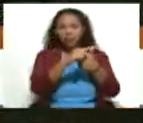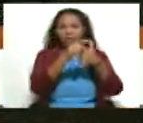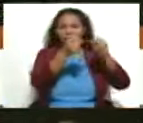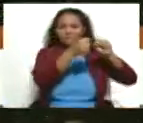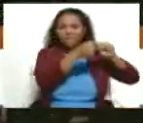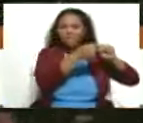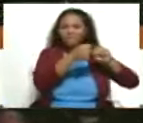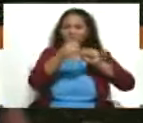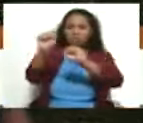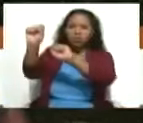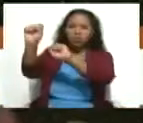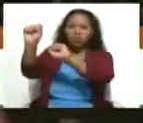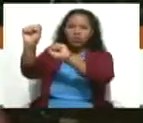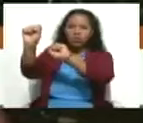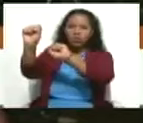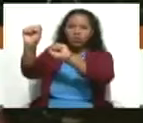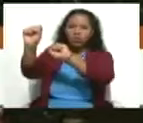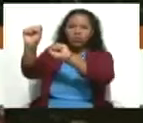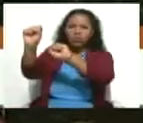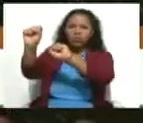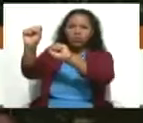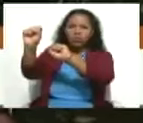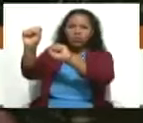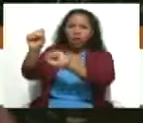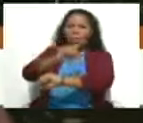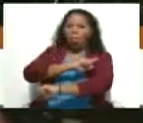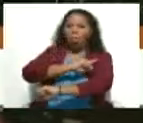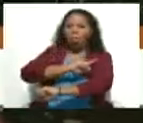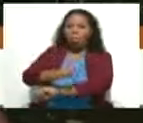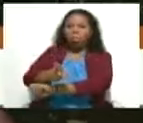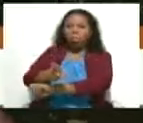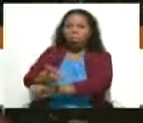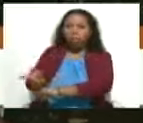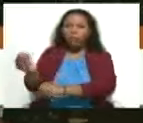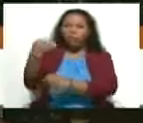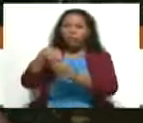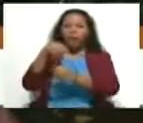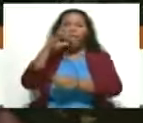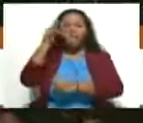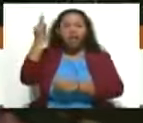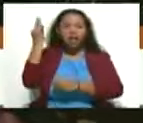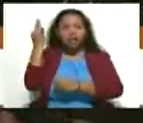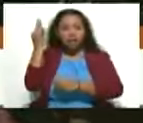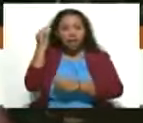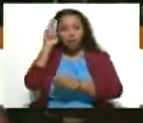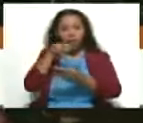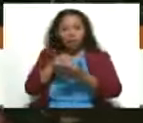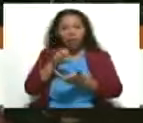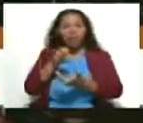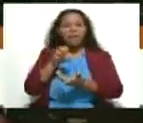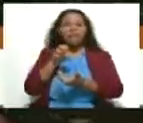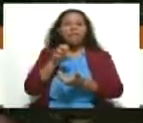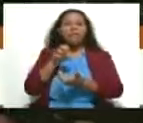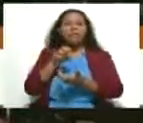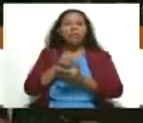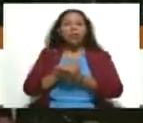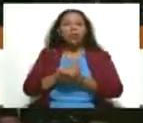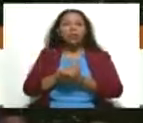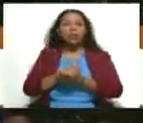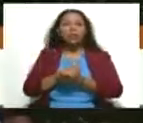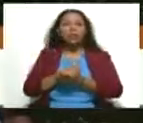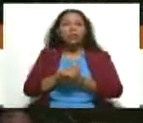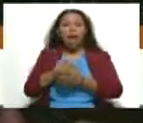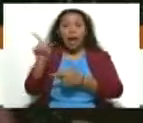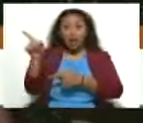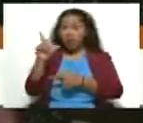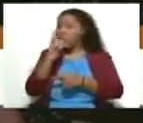rechazo al laudo arbitral de París como mecanismo de resolución. Eso no existe para nosotros. Y ahí